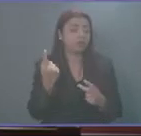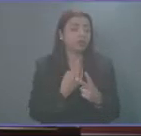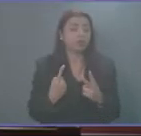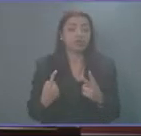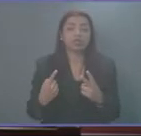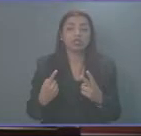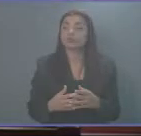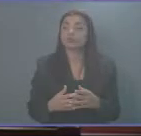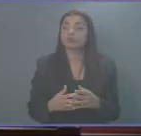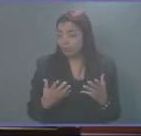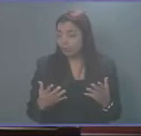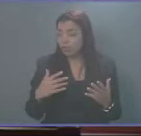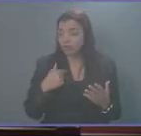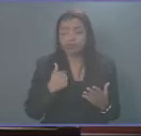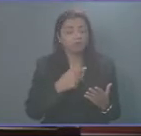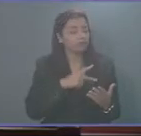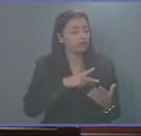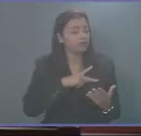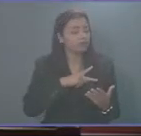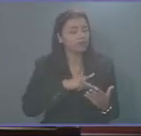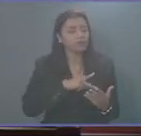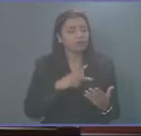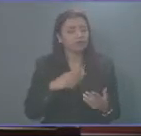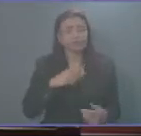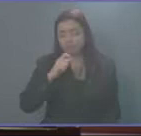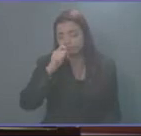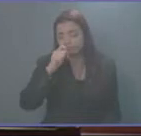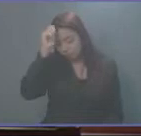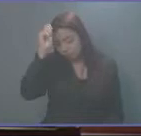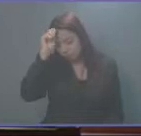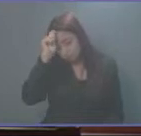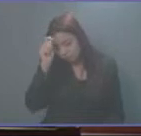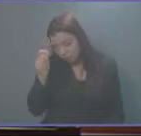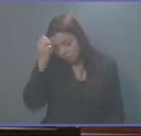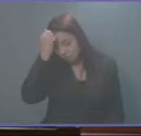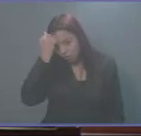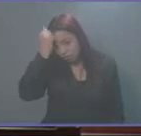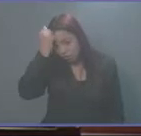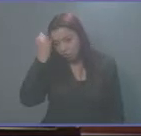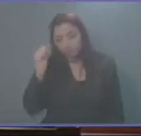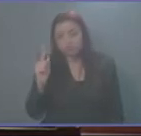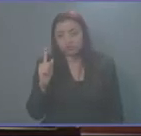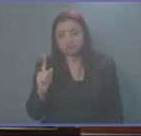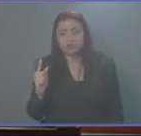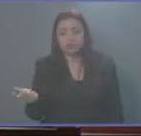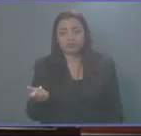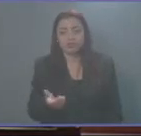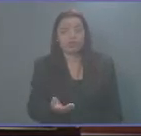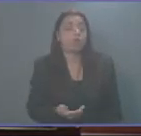las cuales yo en lo personal aprendí muchísimo. Por un lado,